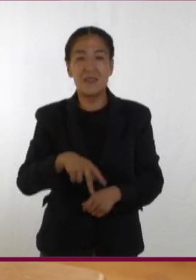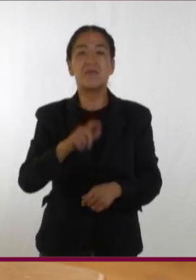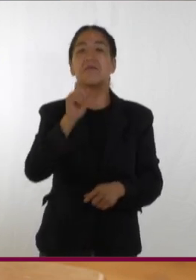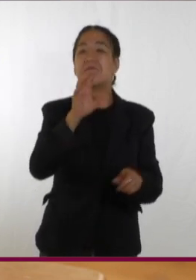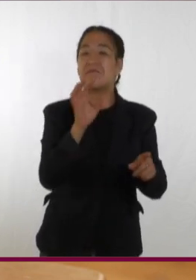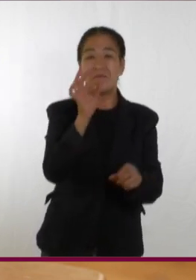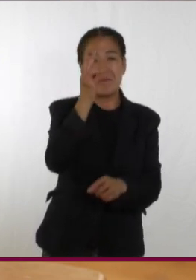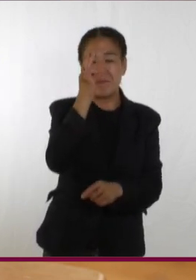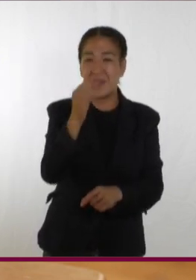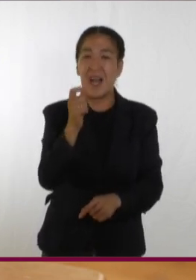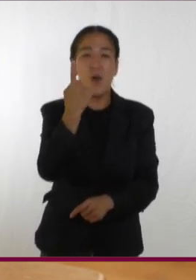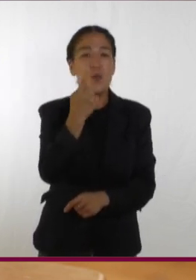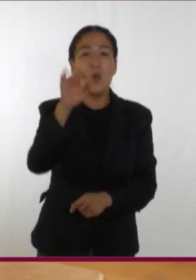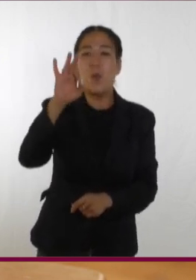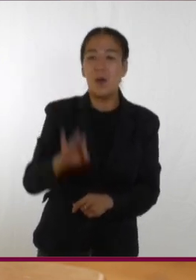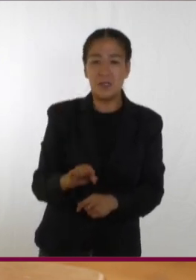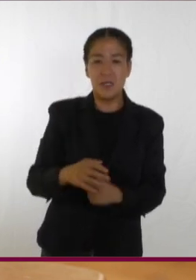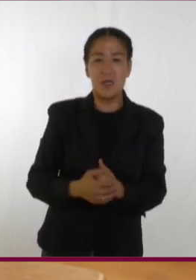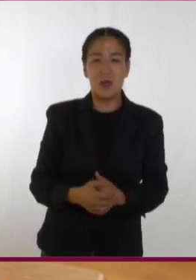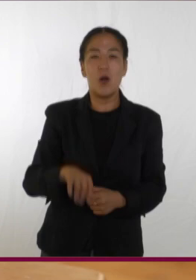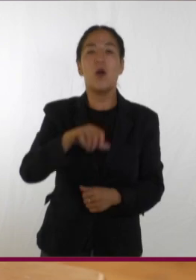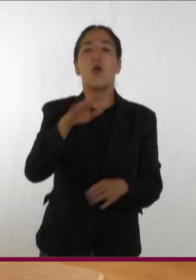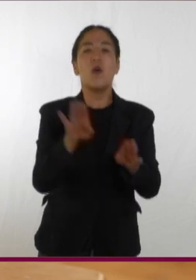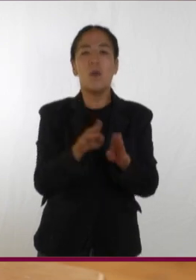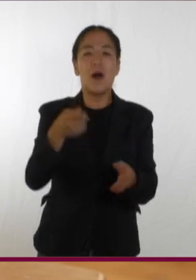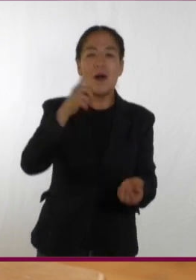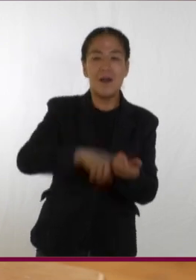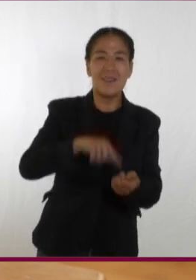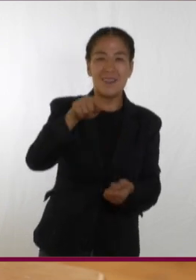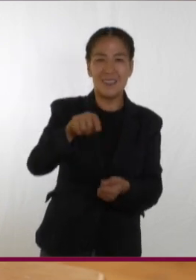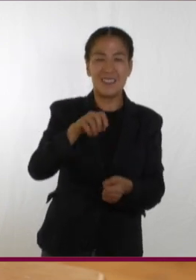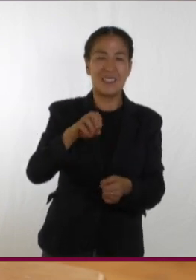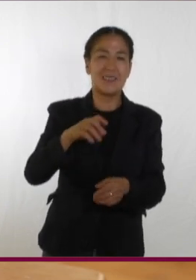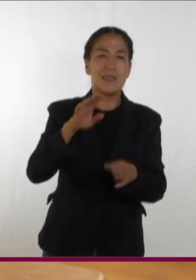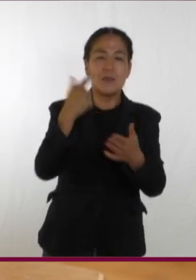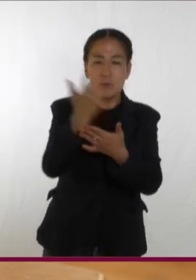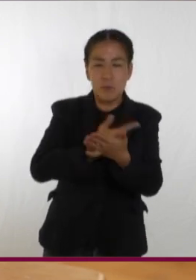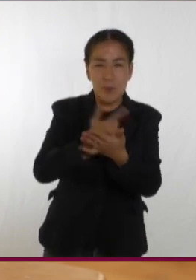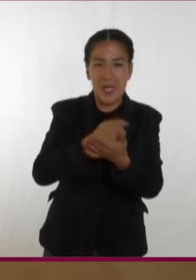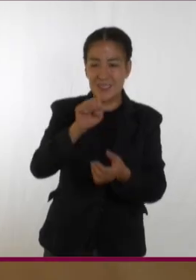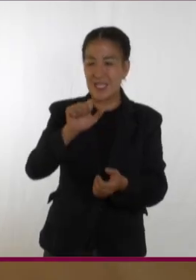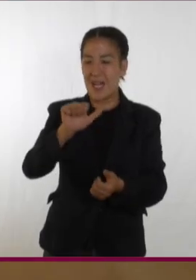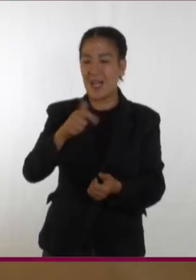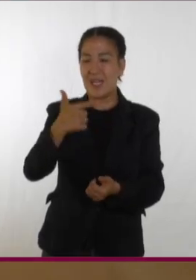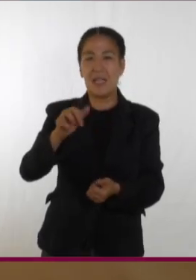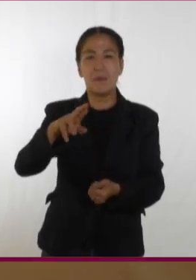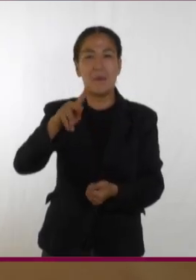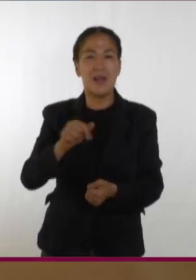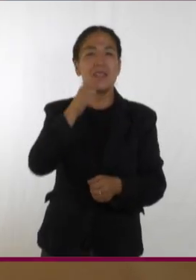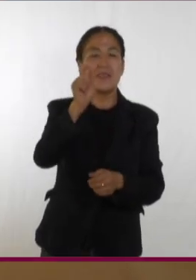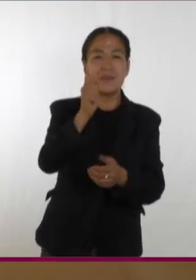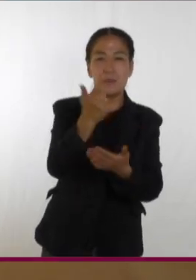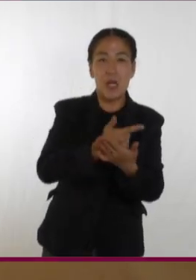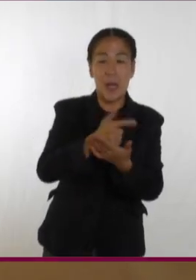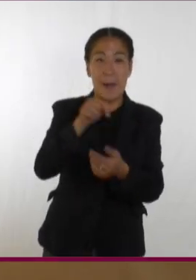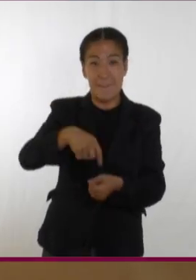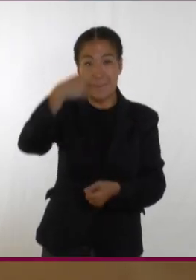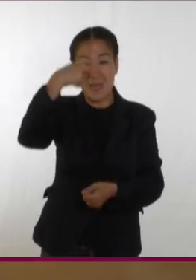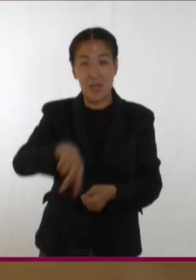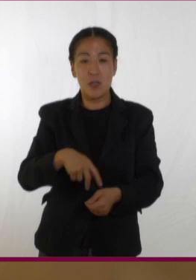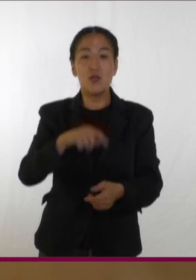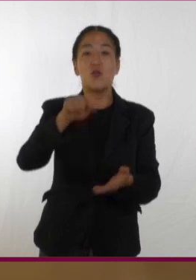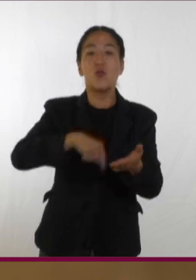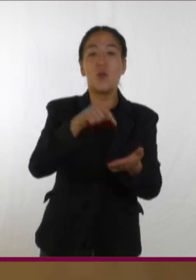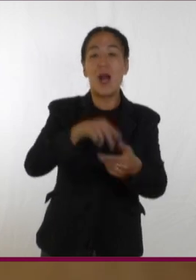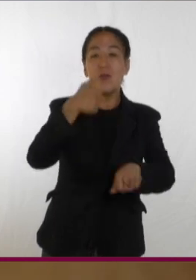México apenas alcanza el 1%. En el Atlas Agroalimentario de Zagarpa de 2017, México